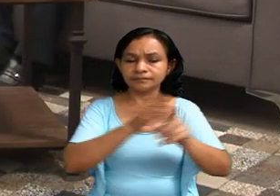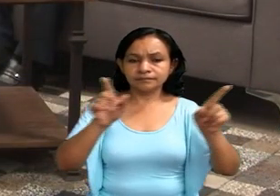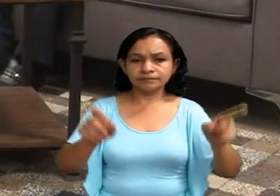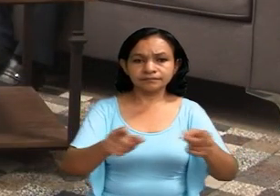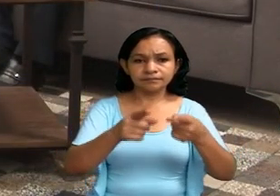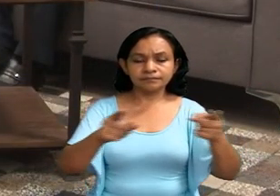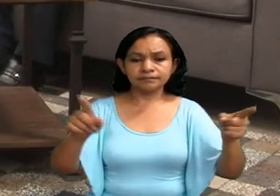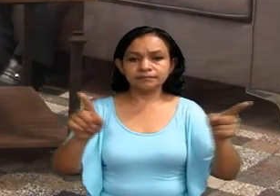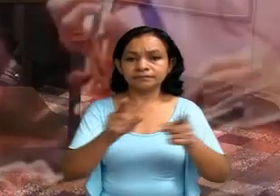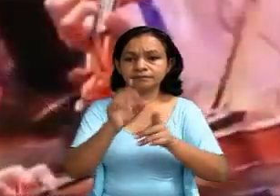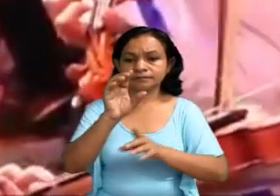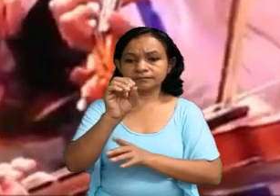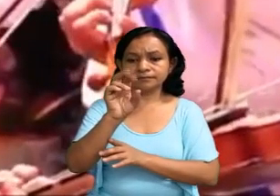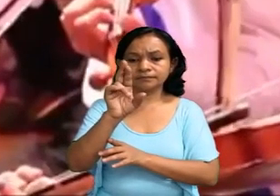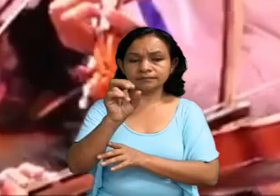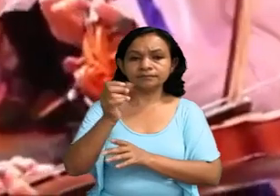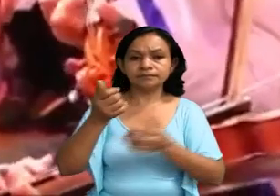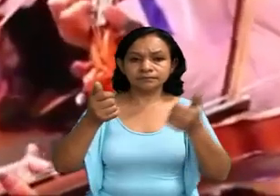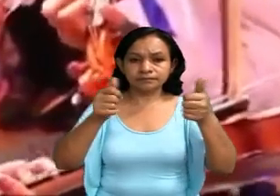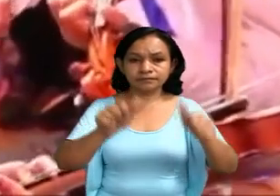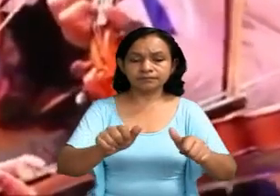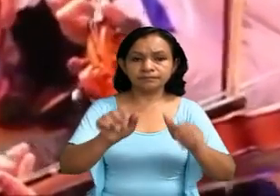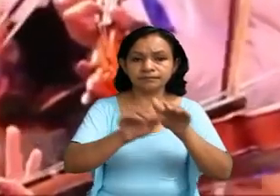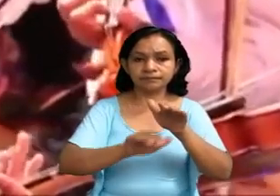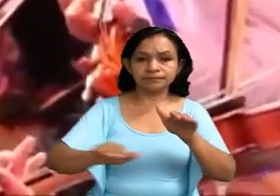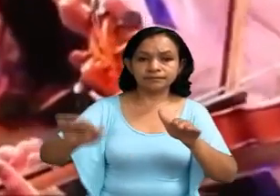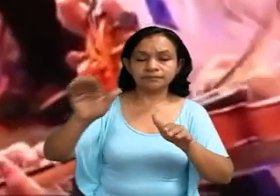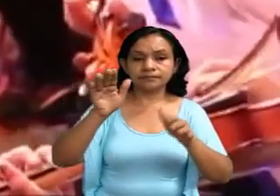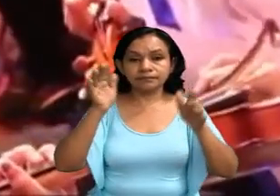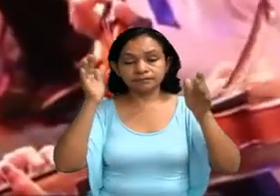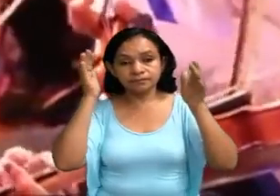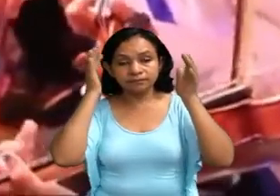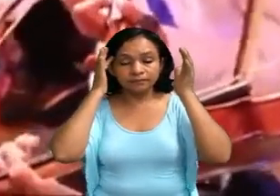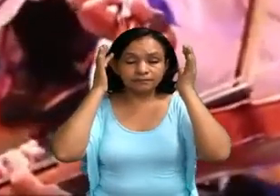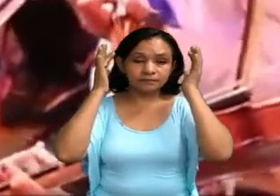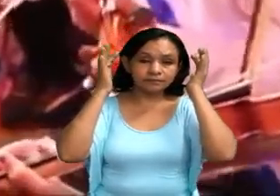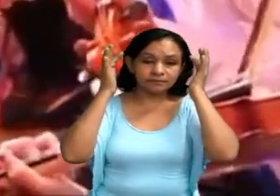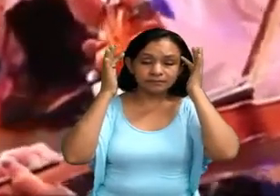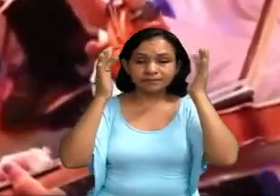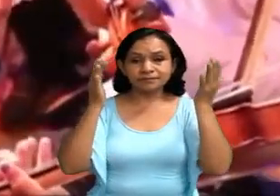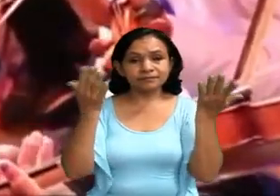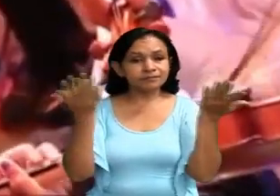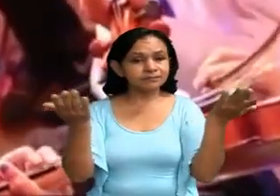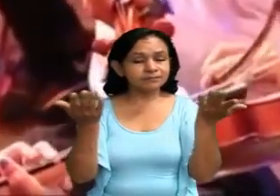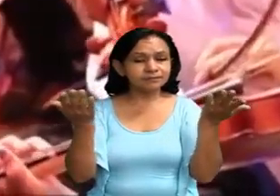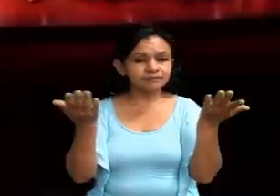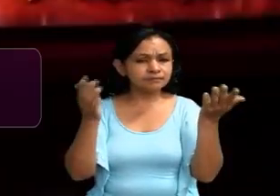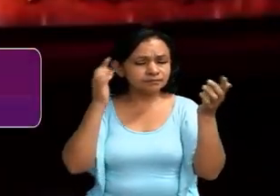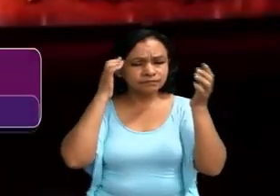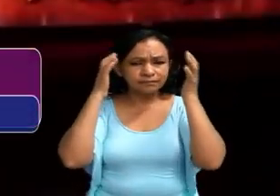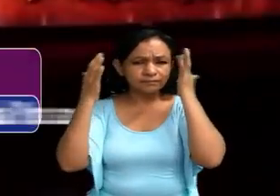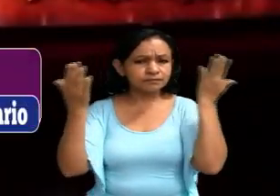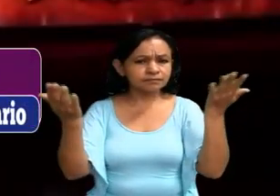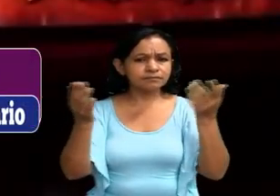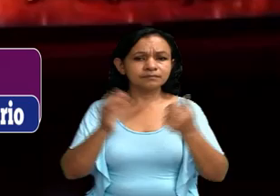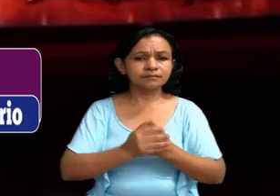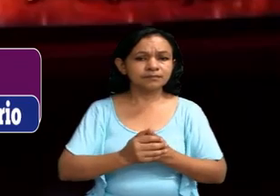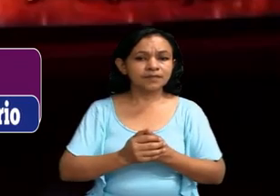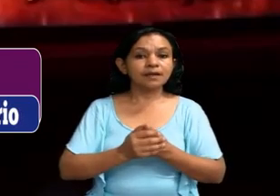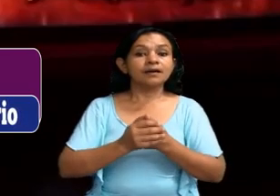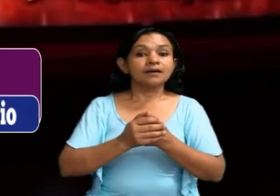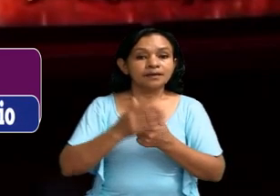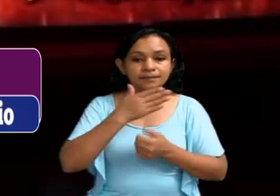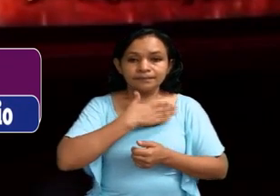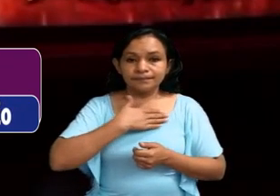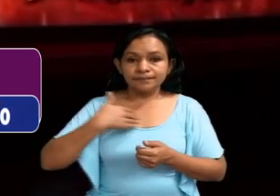con los coros que ya tenemos establecidos. Pero sobre todo nos preocupa mucho es que debemos de seguir